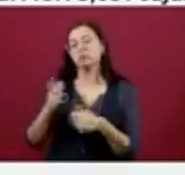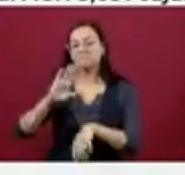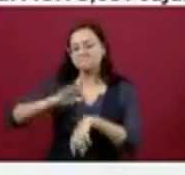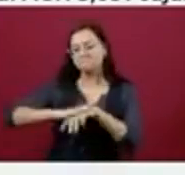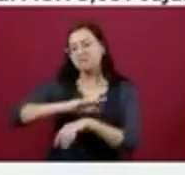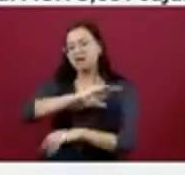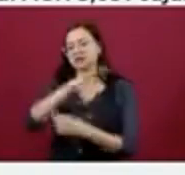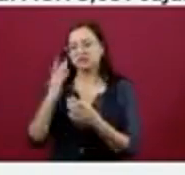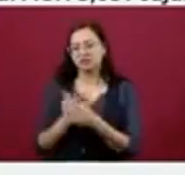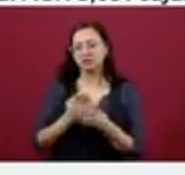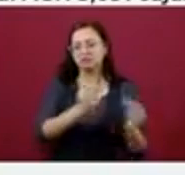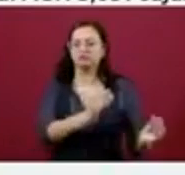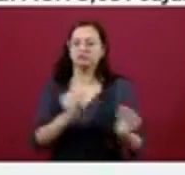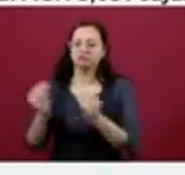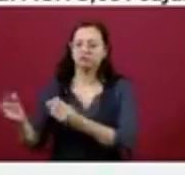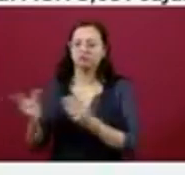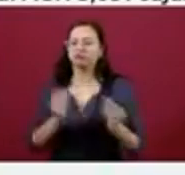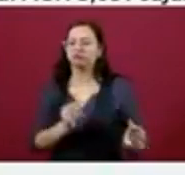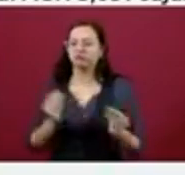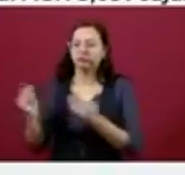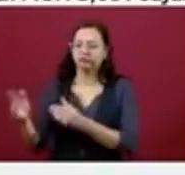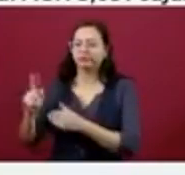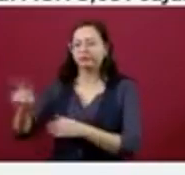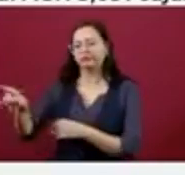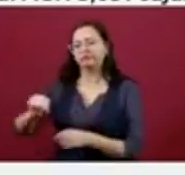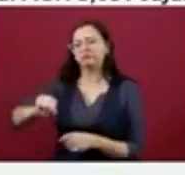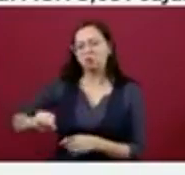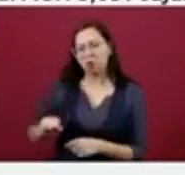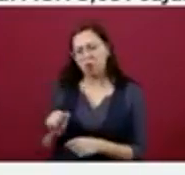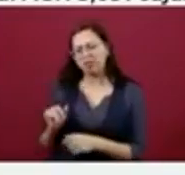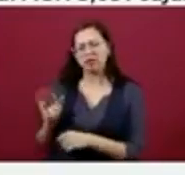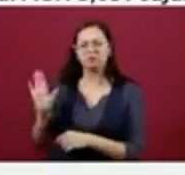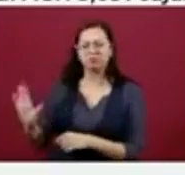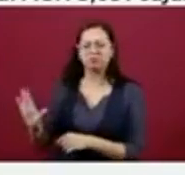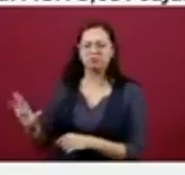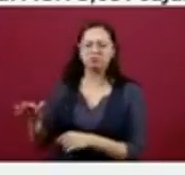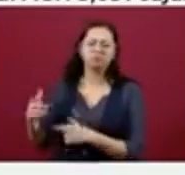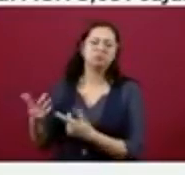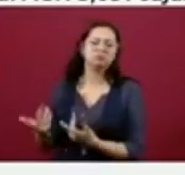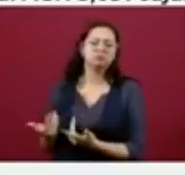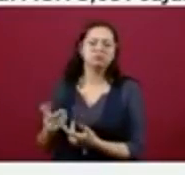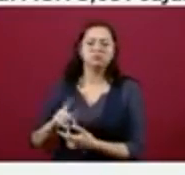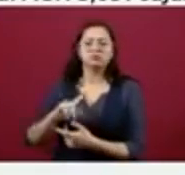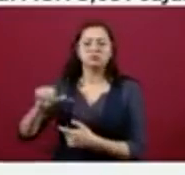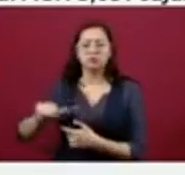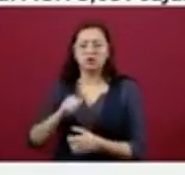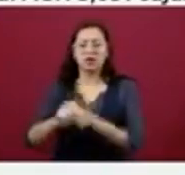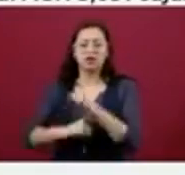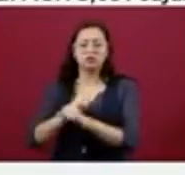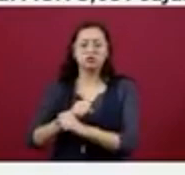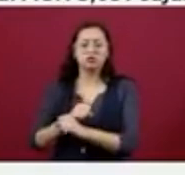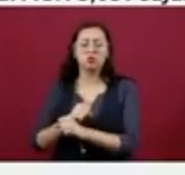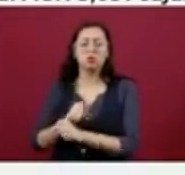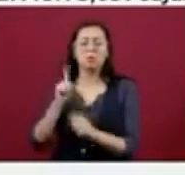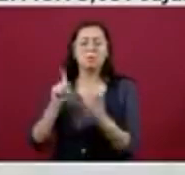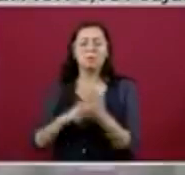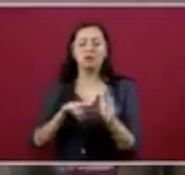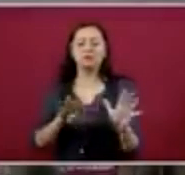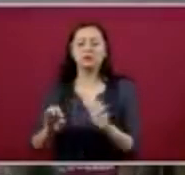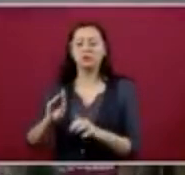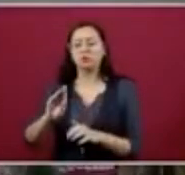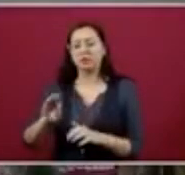archivos al Archivo General de la Nación y en 98 hubo otra entrega. Pueden pasar a la